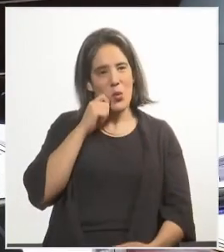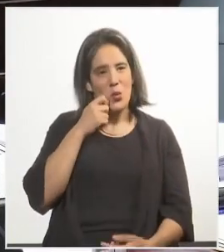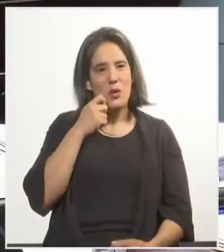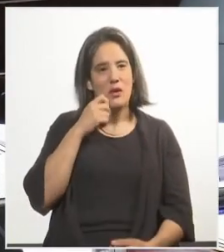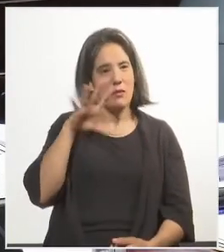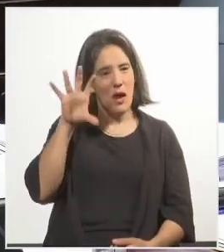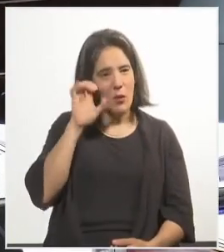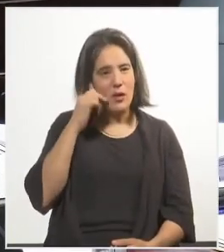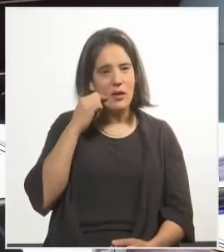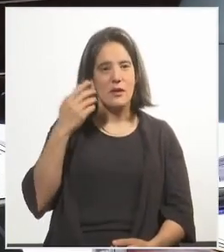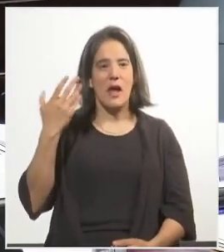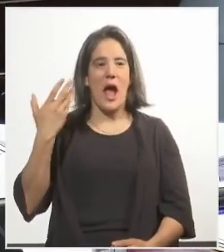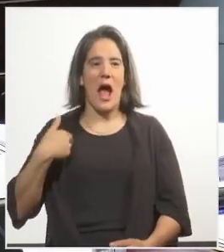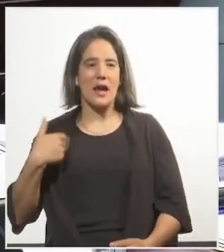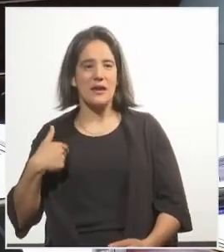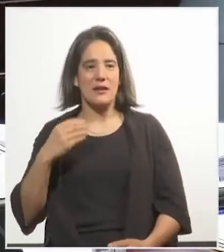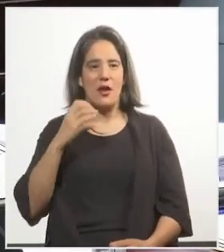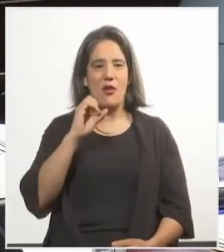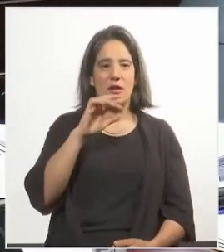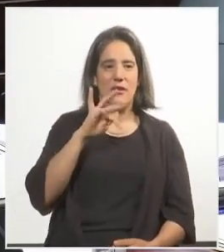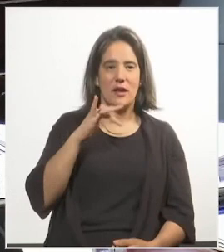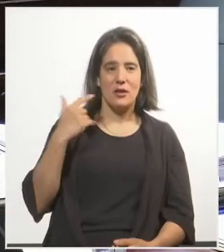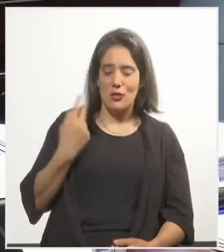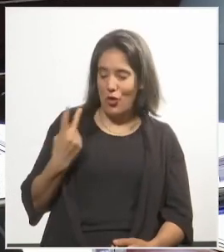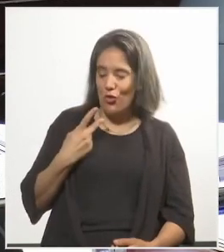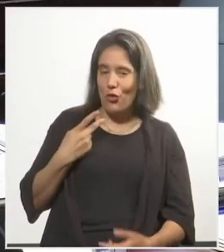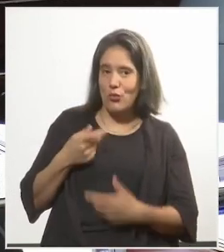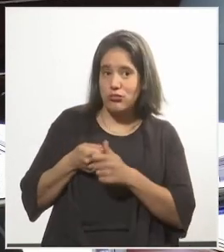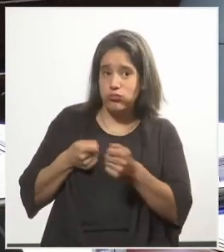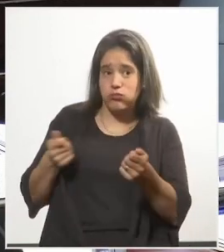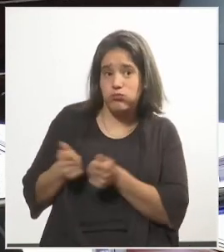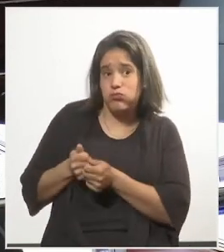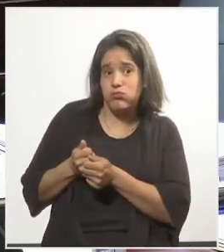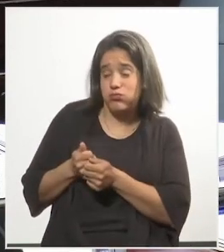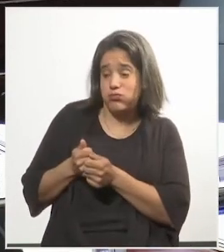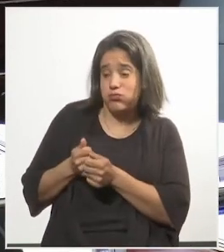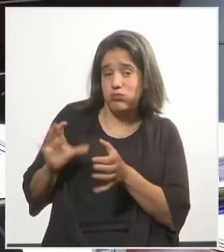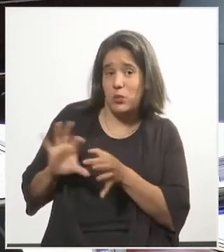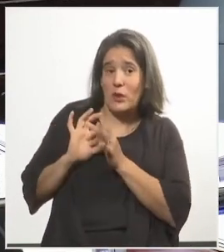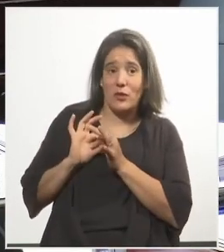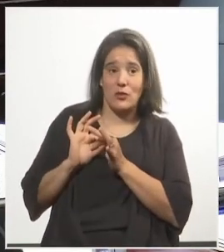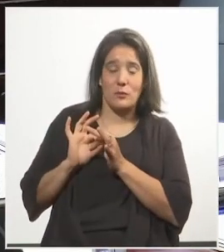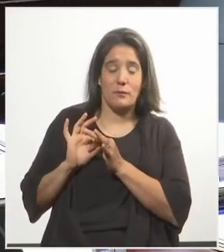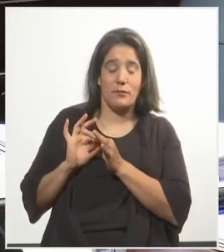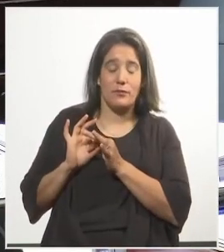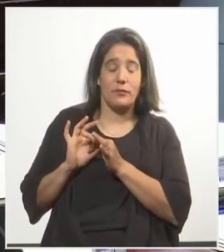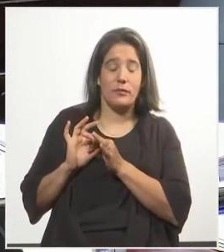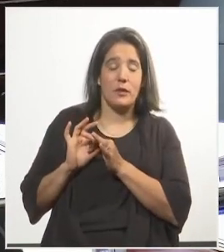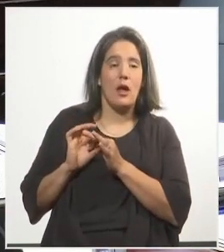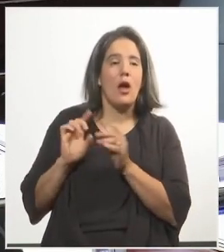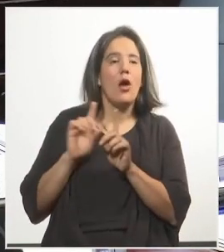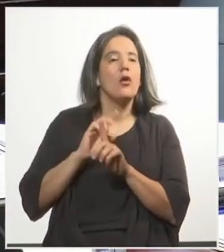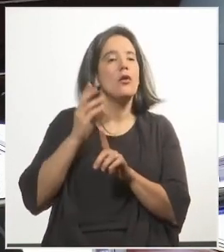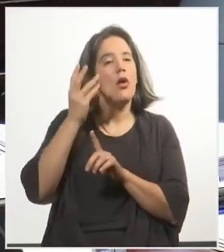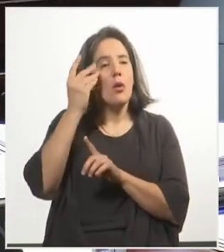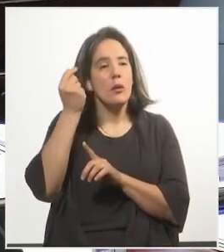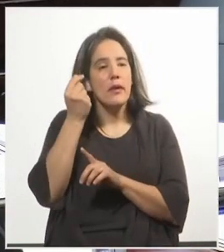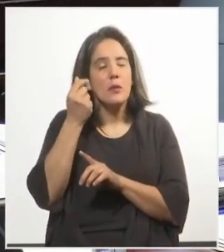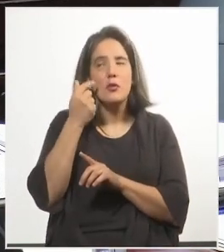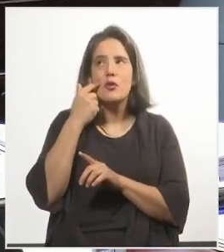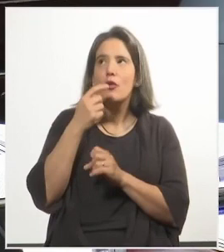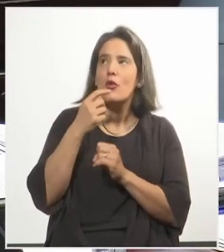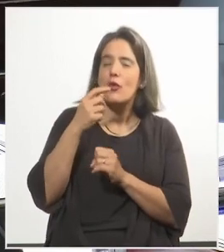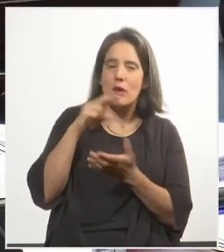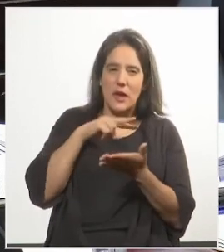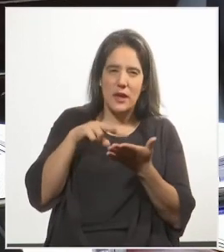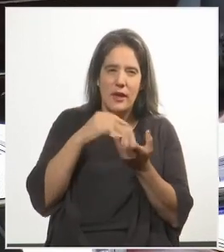mucho: argentinos y orientales somos tientos de un mismo lazo. Y no debemos olvidar, yo leía días